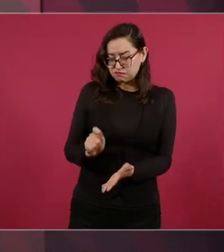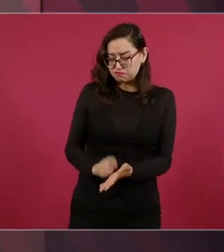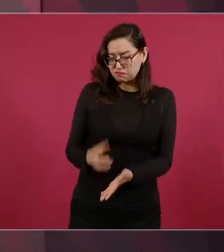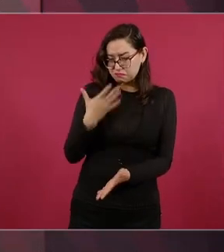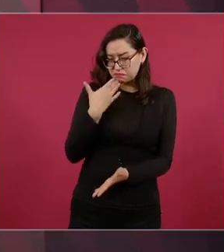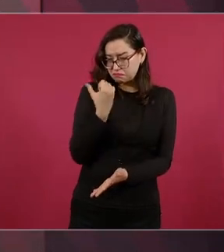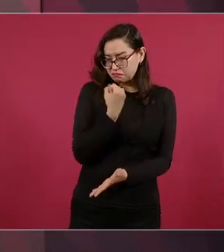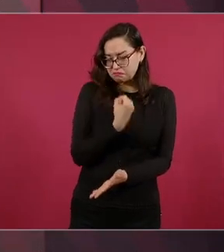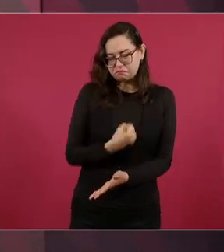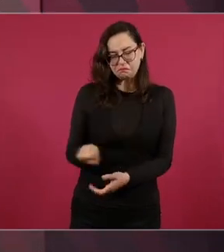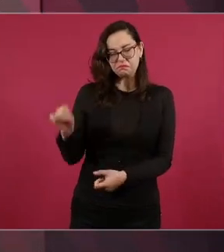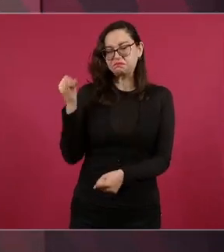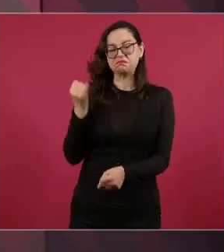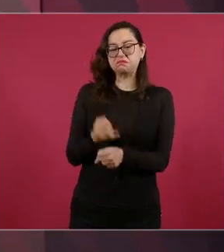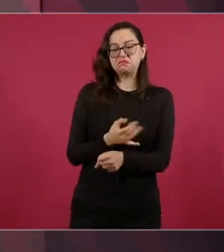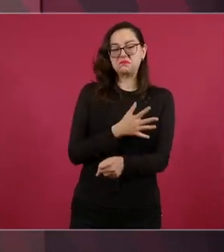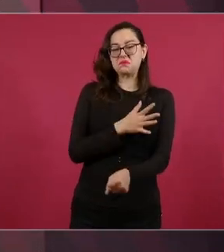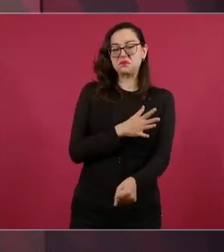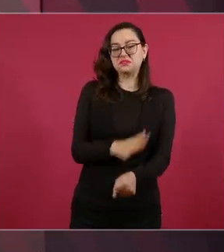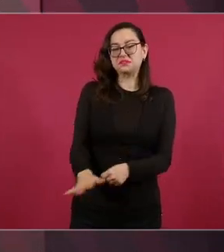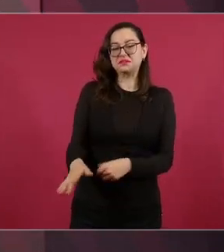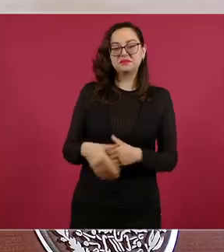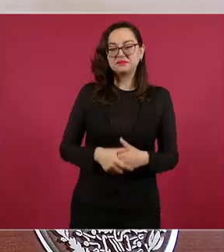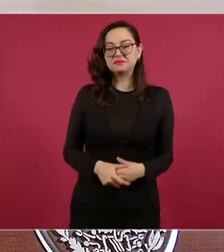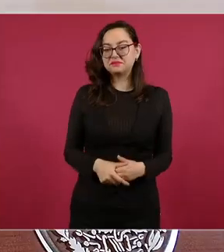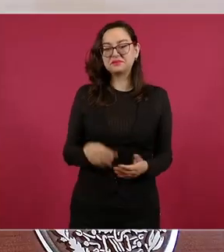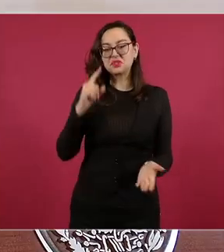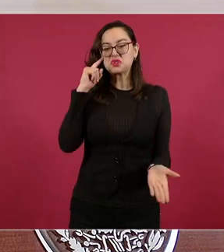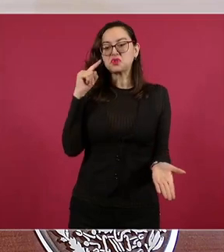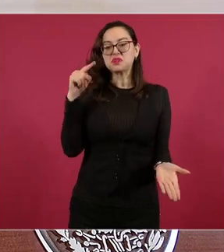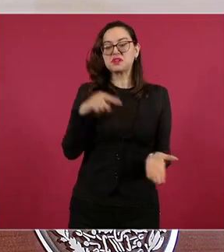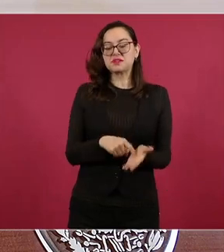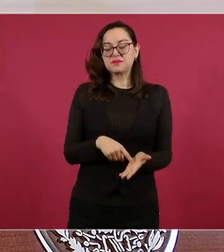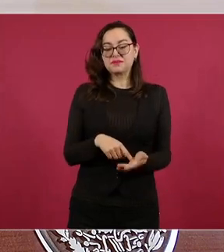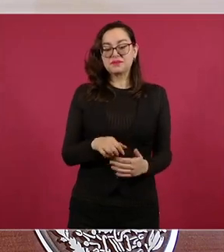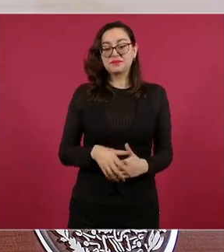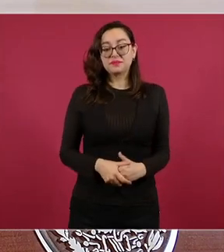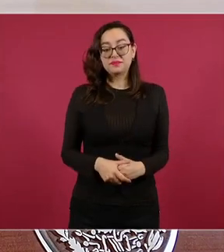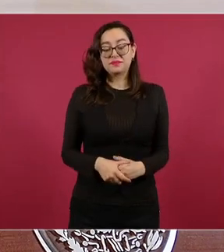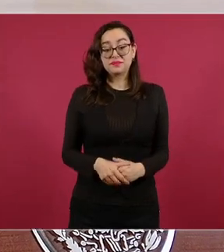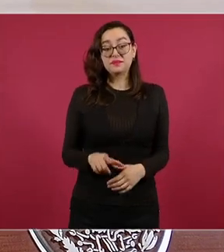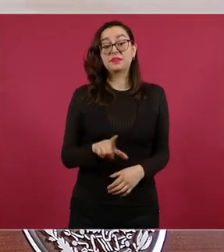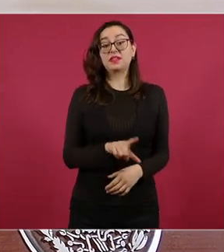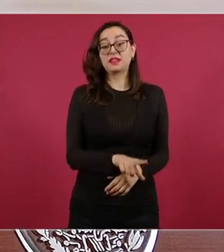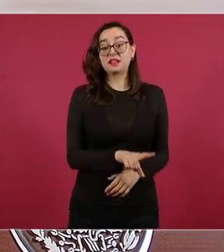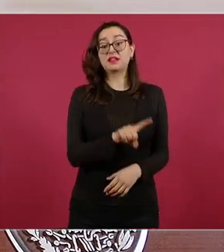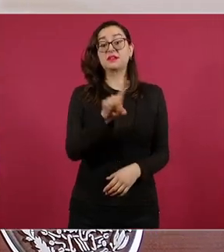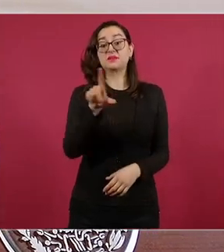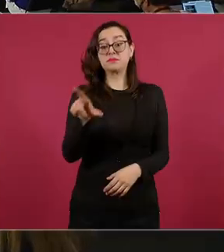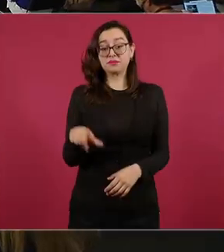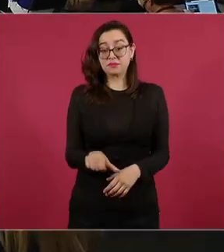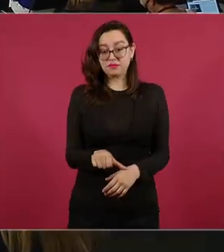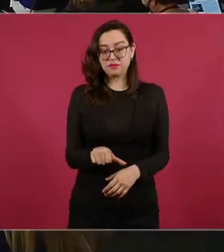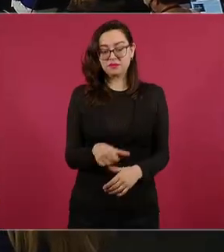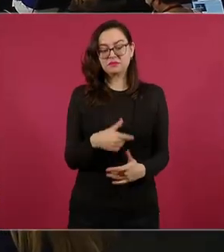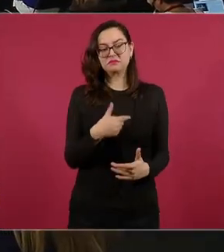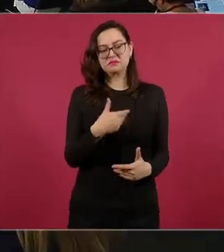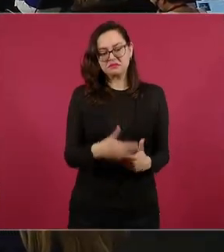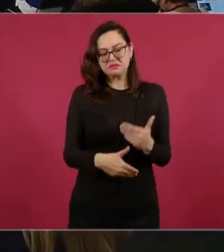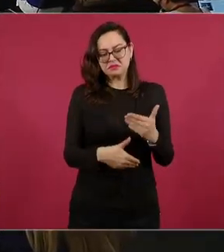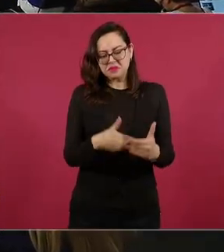Los especialistas posteriores no sólo lo encuentran mal organizado y sin rigor